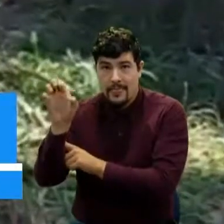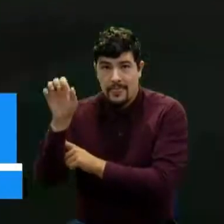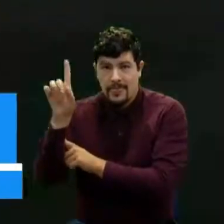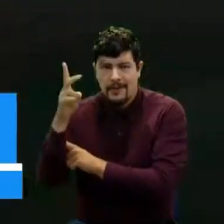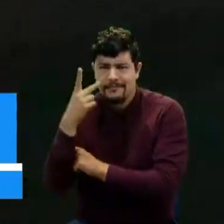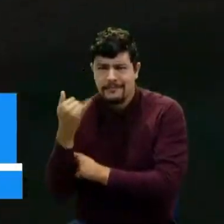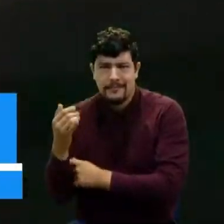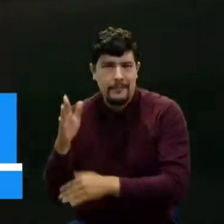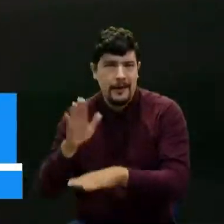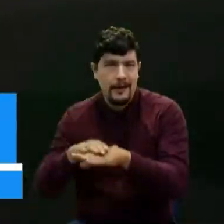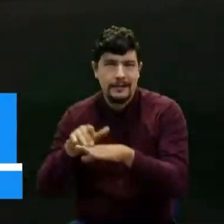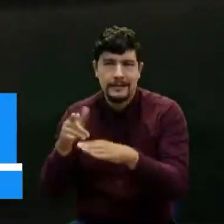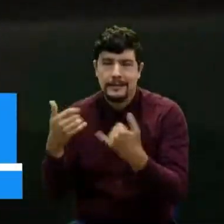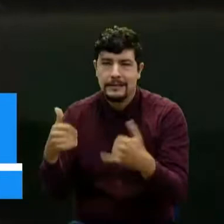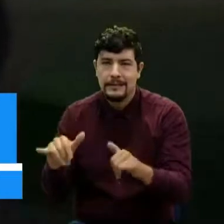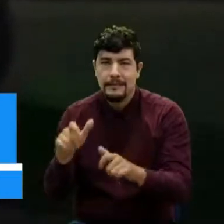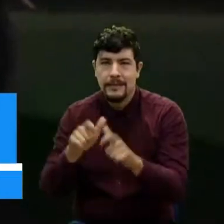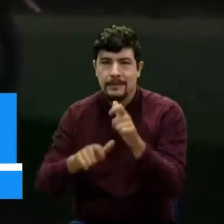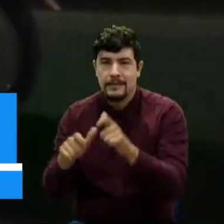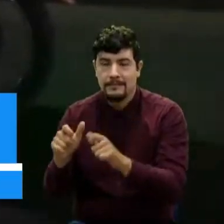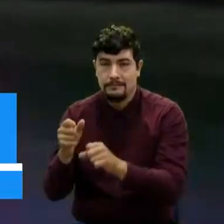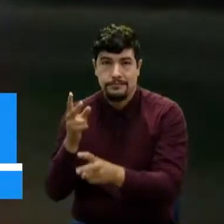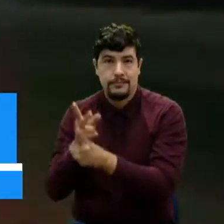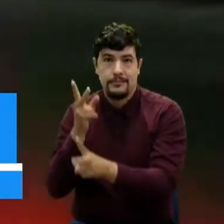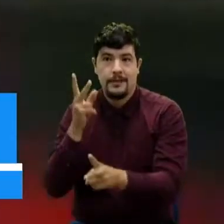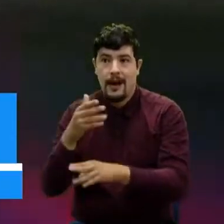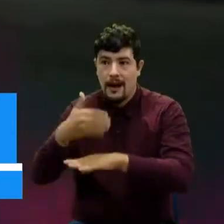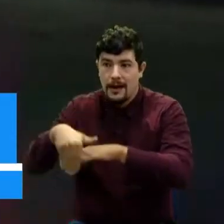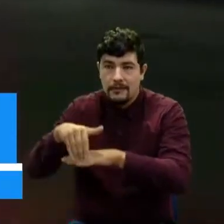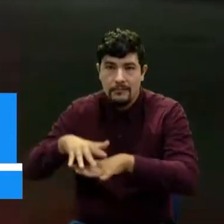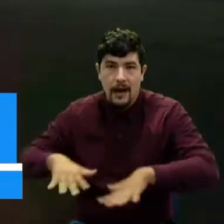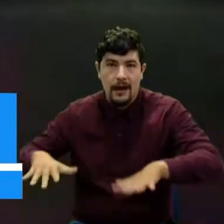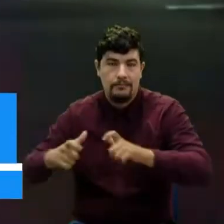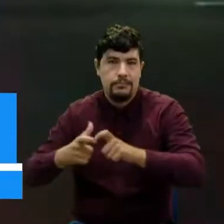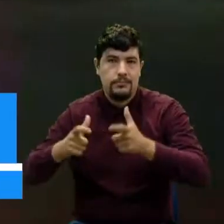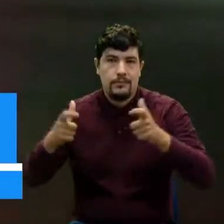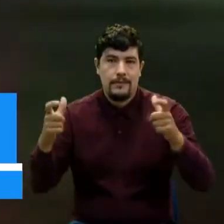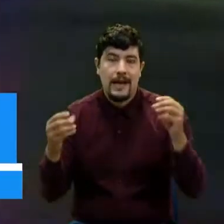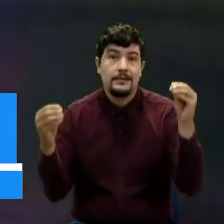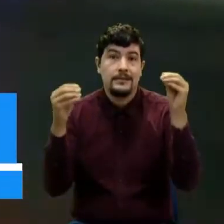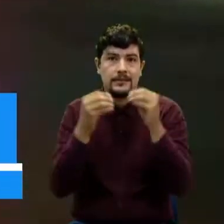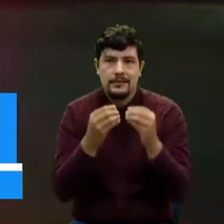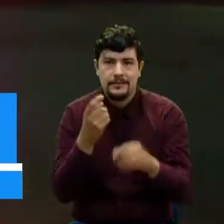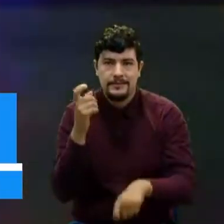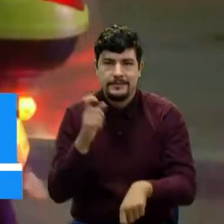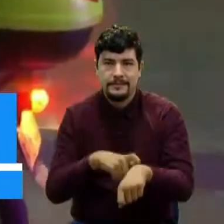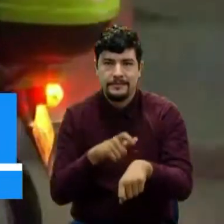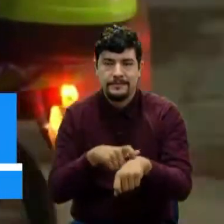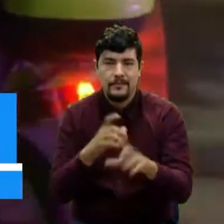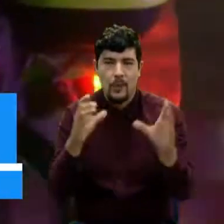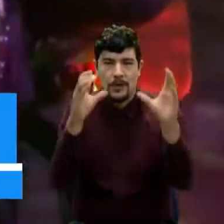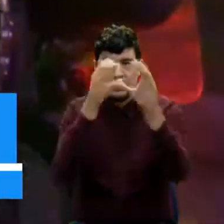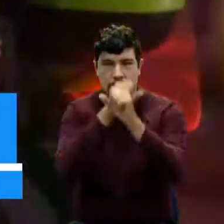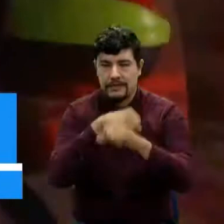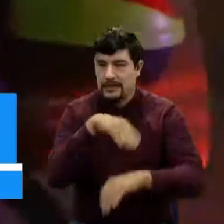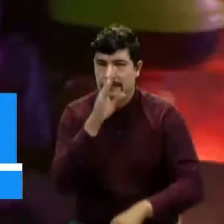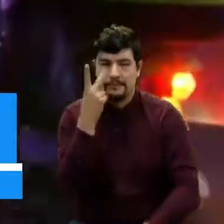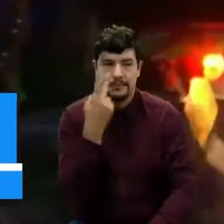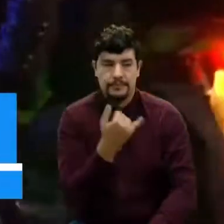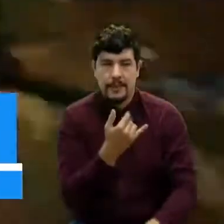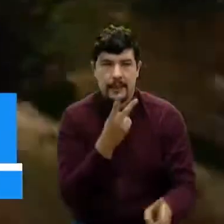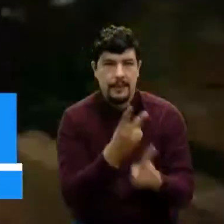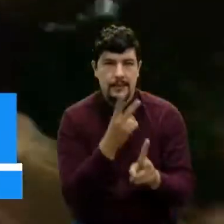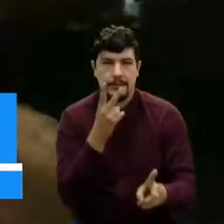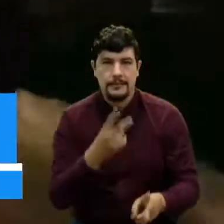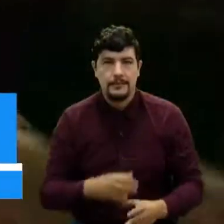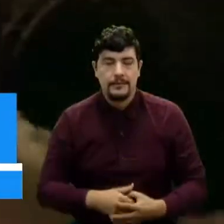la inseguridad y la habitabilidad en calle aumente en ese sector, más en las horas de la noche. Y pues ya, aparte